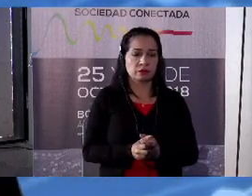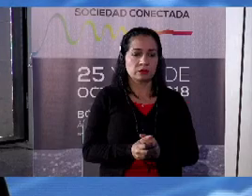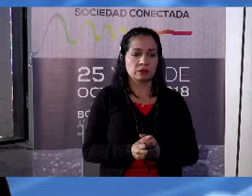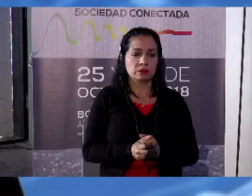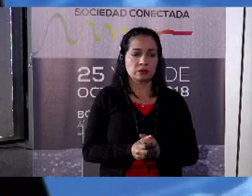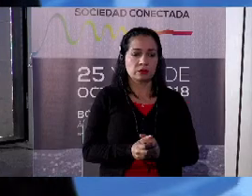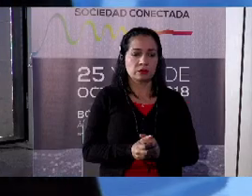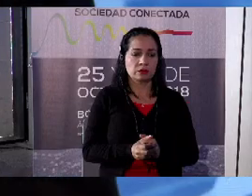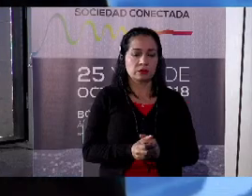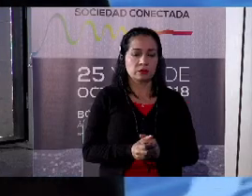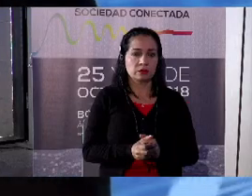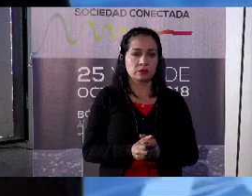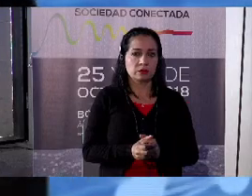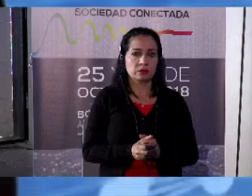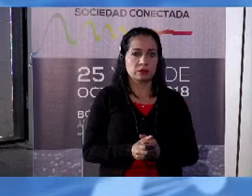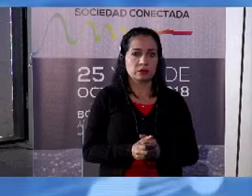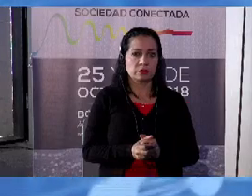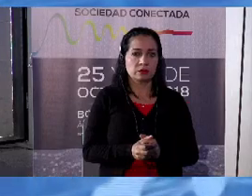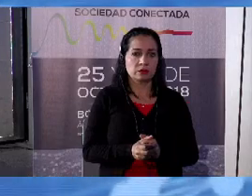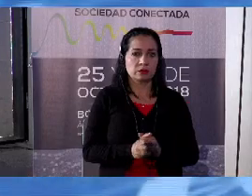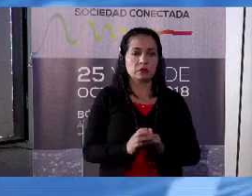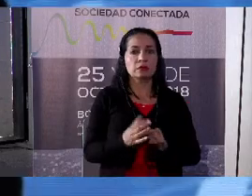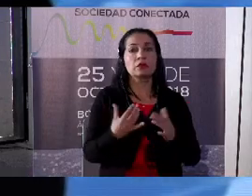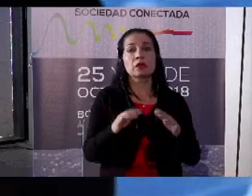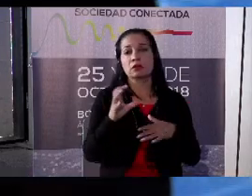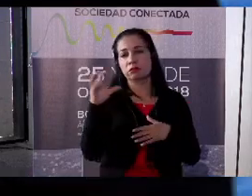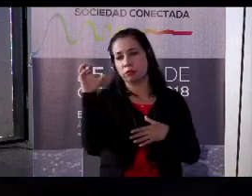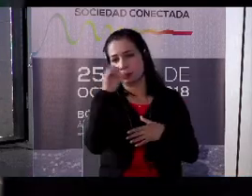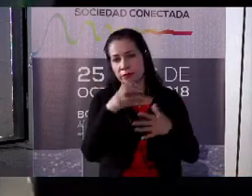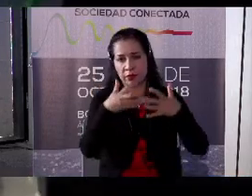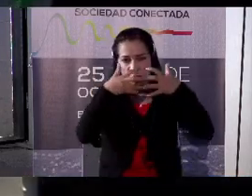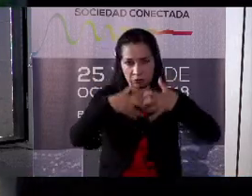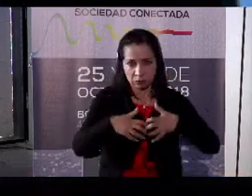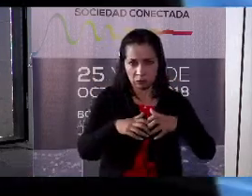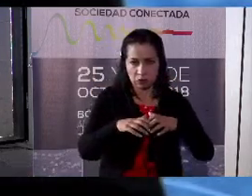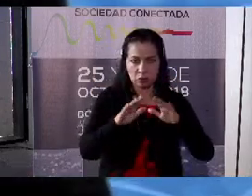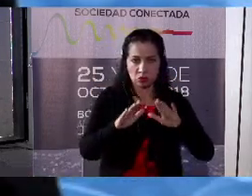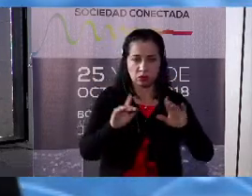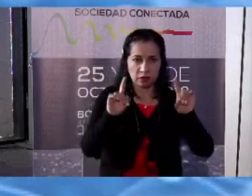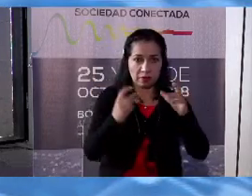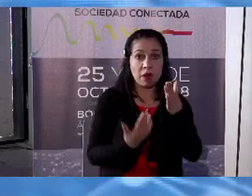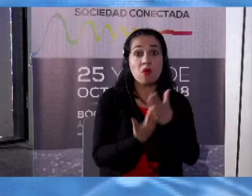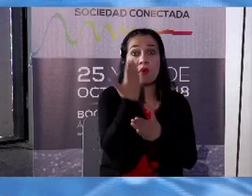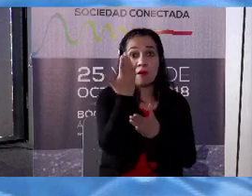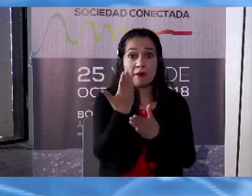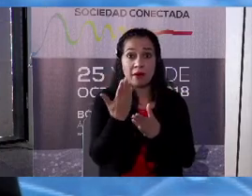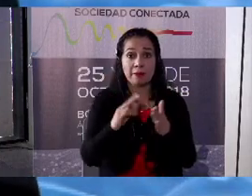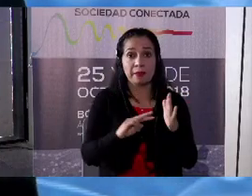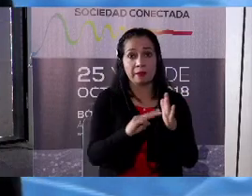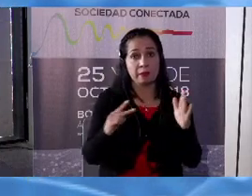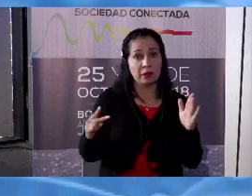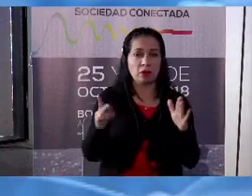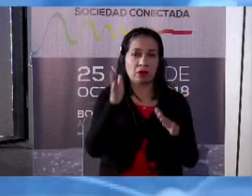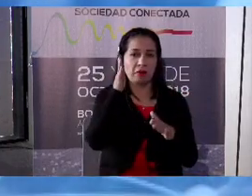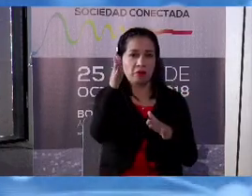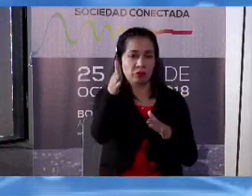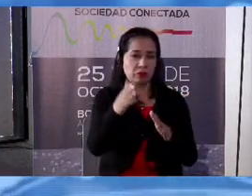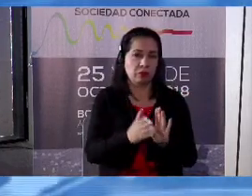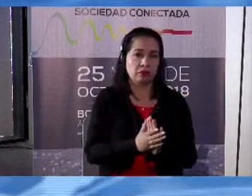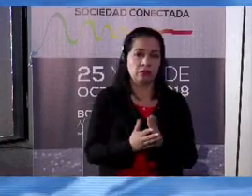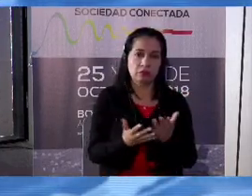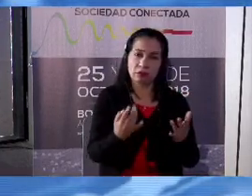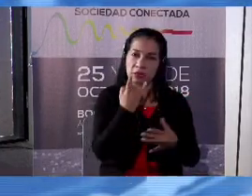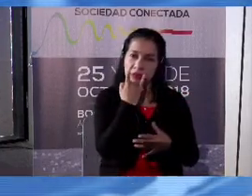Gracias ya conseguimos la perspectiva de la industria acerca de las nuevas tecnologías venideras ha sido muy